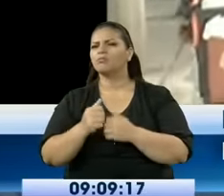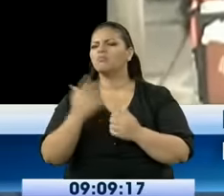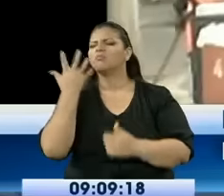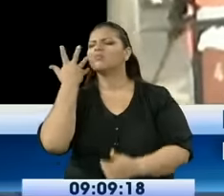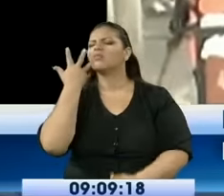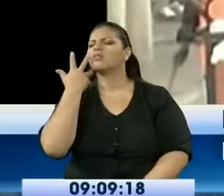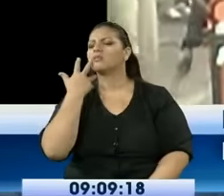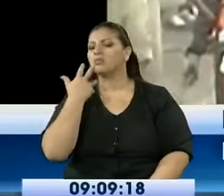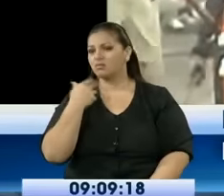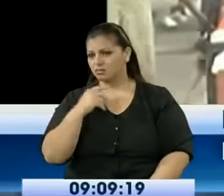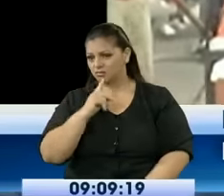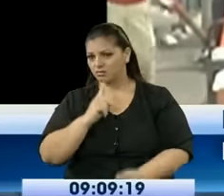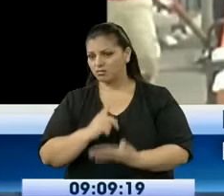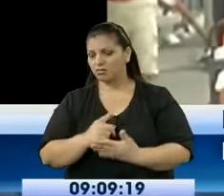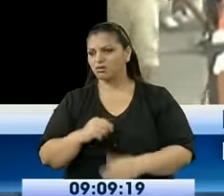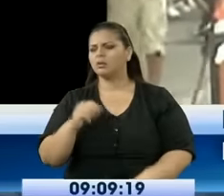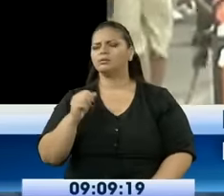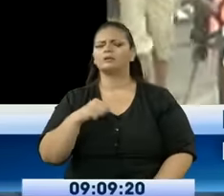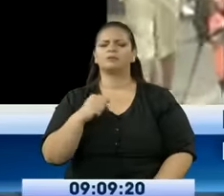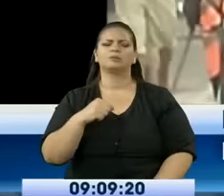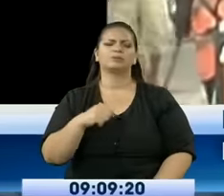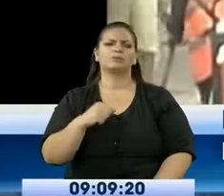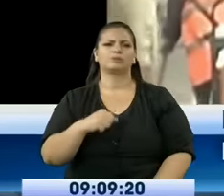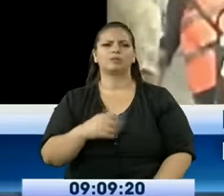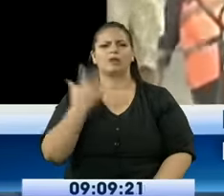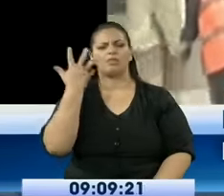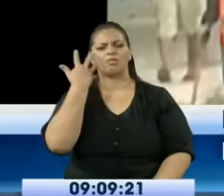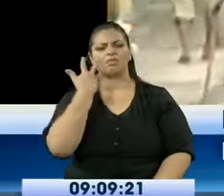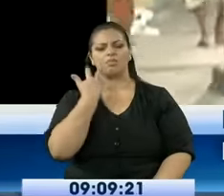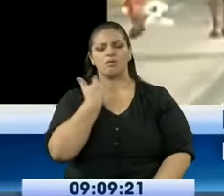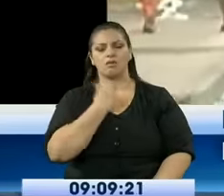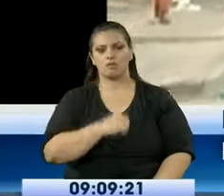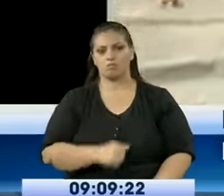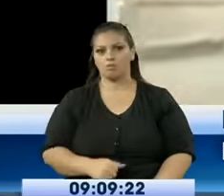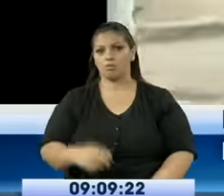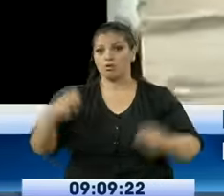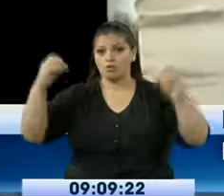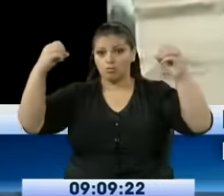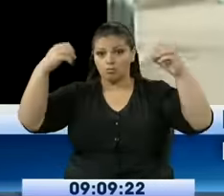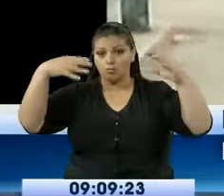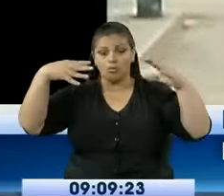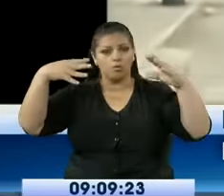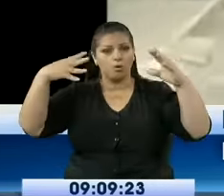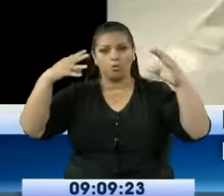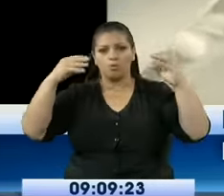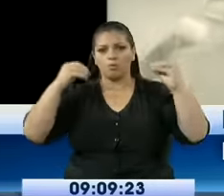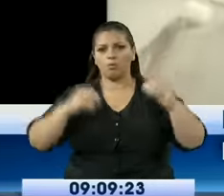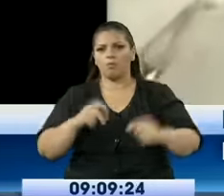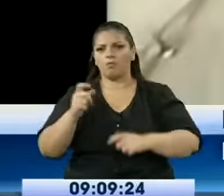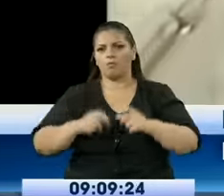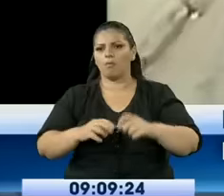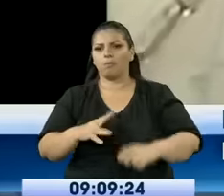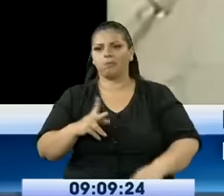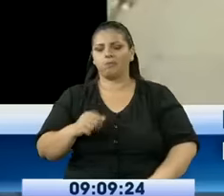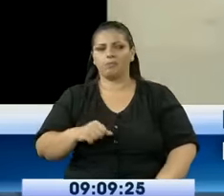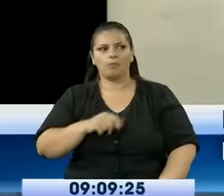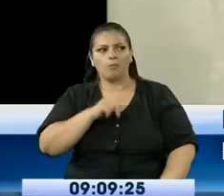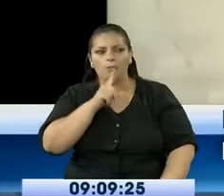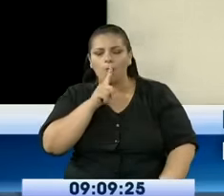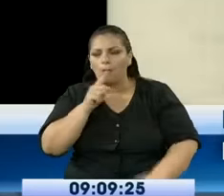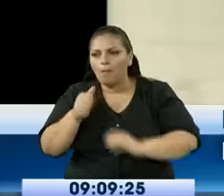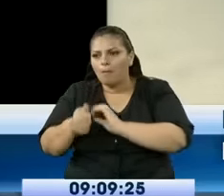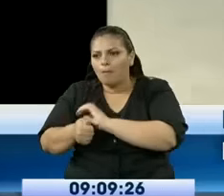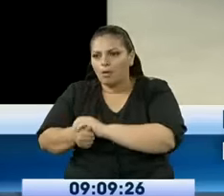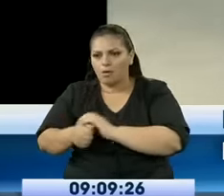también aquí por falta de alumbrado, los ladrones se esconden ahí cuando mi esposo, mi hijo sale al